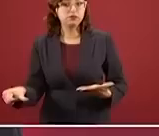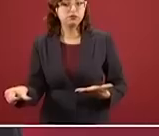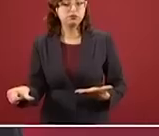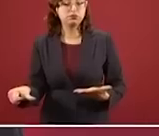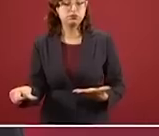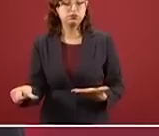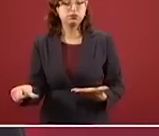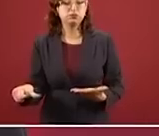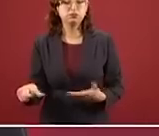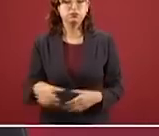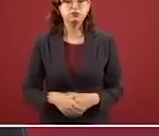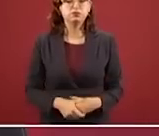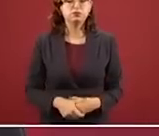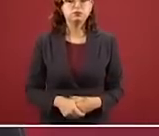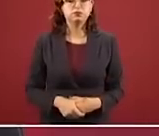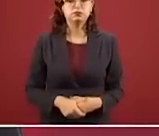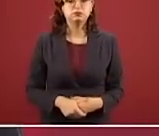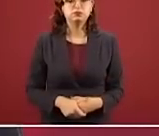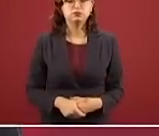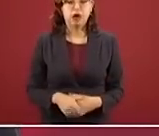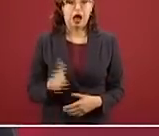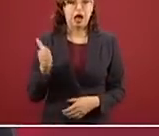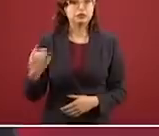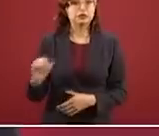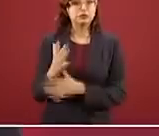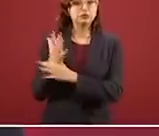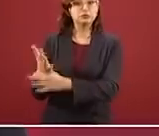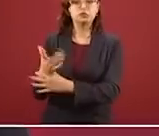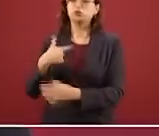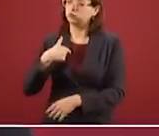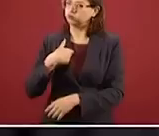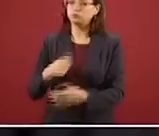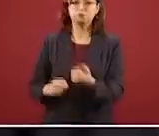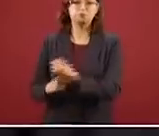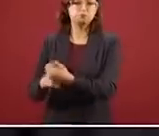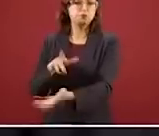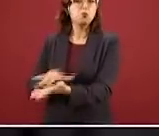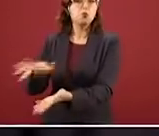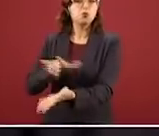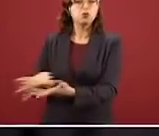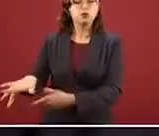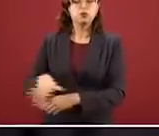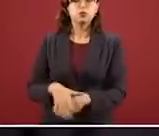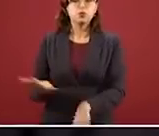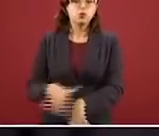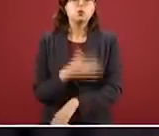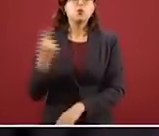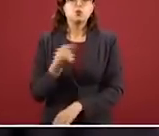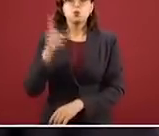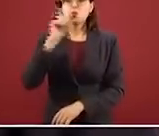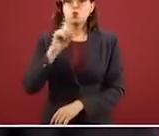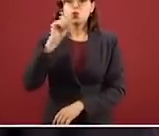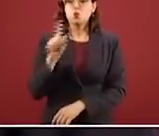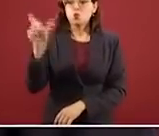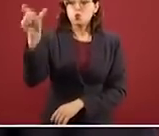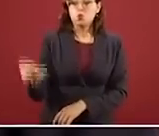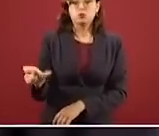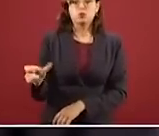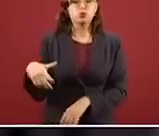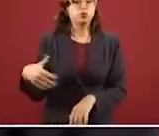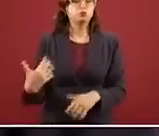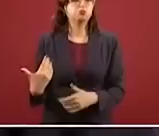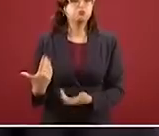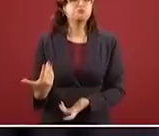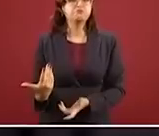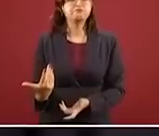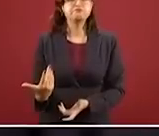obra, si fue así, pues yo la respaldo, porque ella es una muy buena